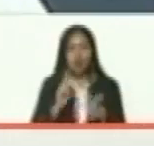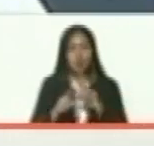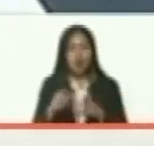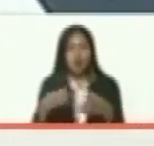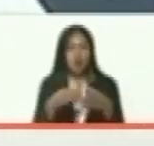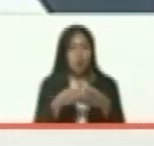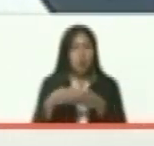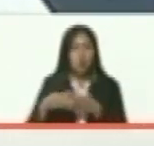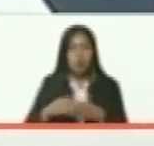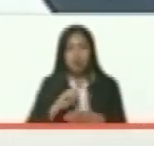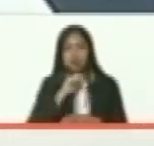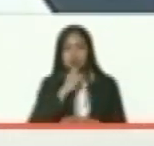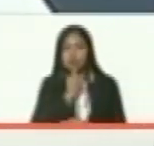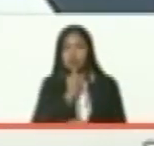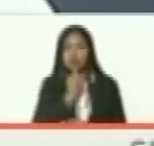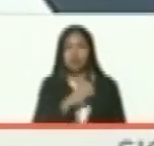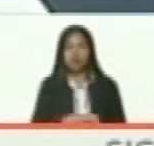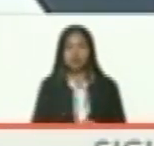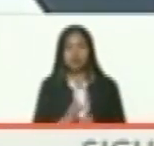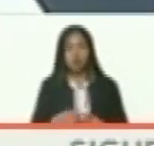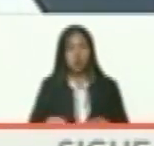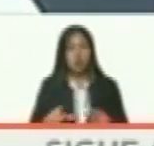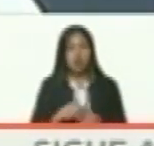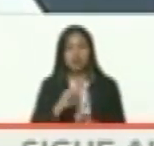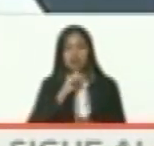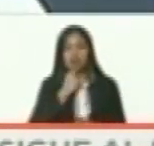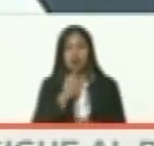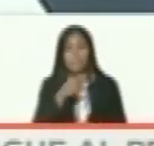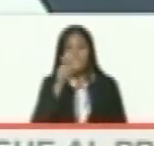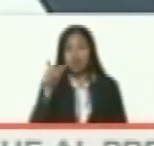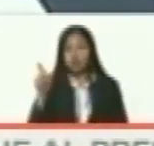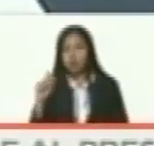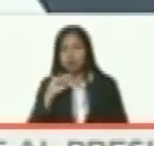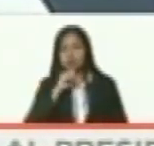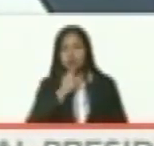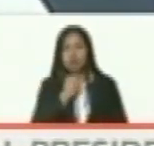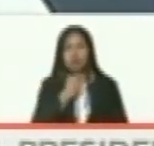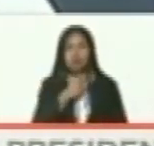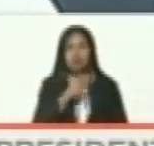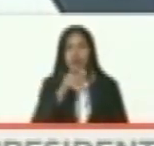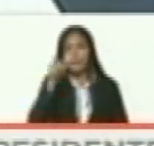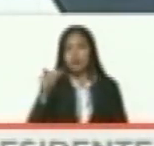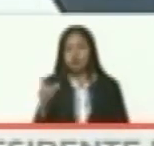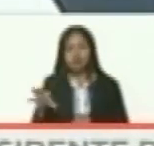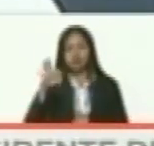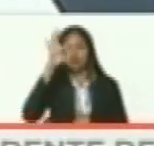reuniones secretas en lugares secretos con personas secretas que nadie debe saber.